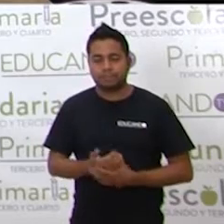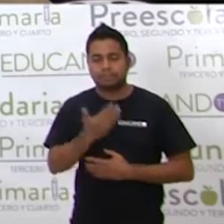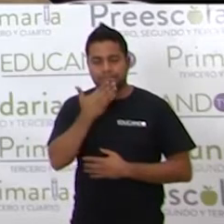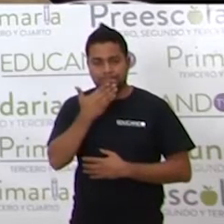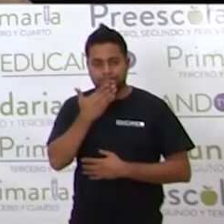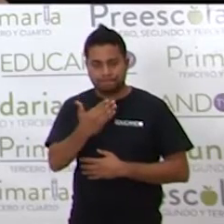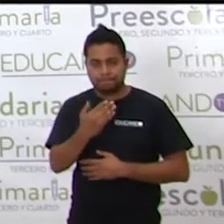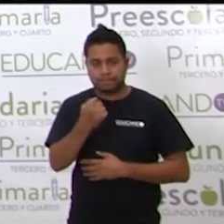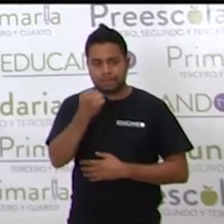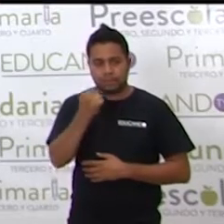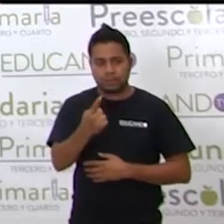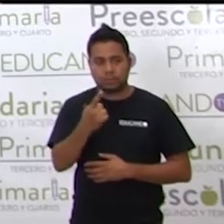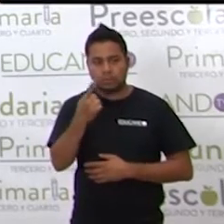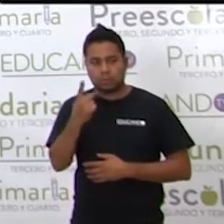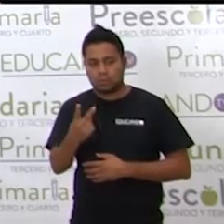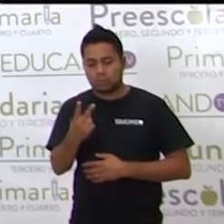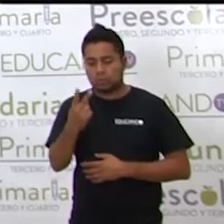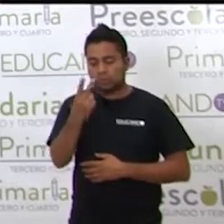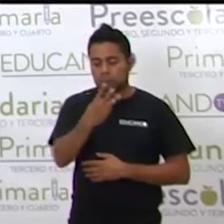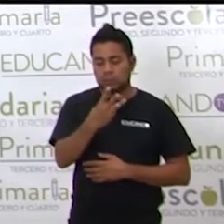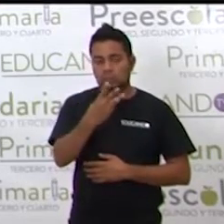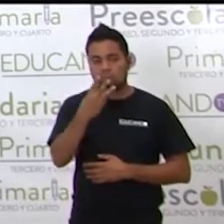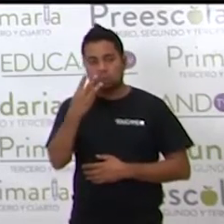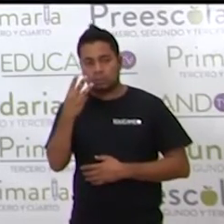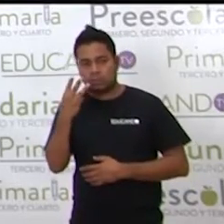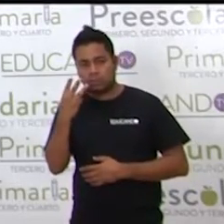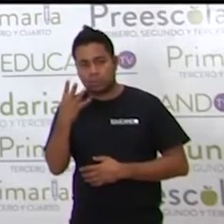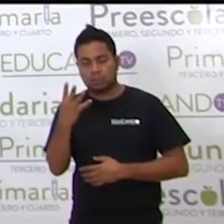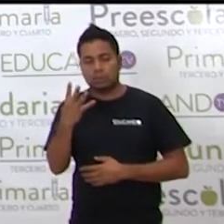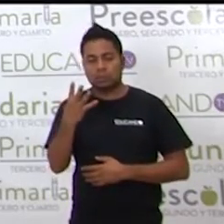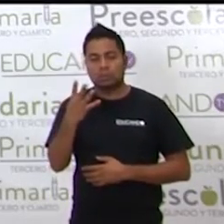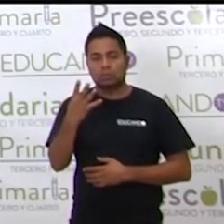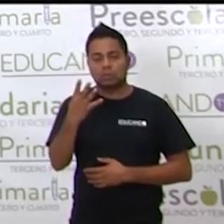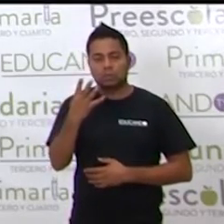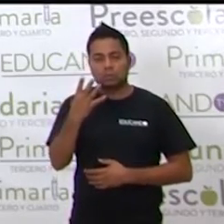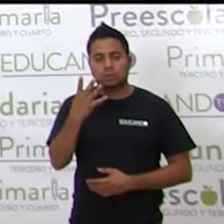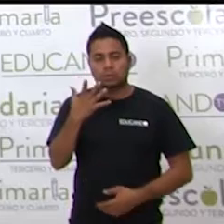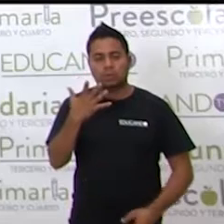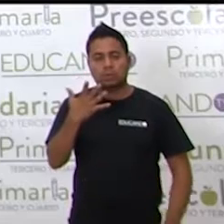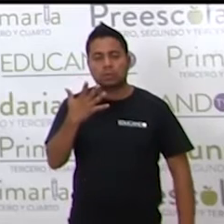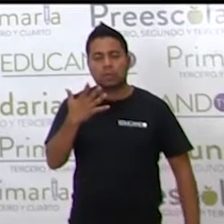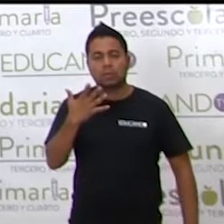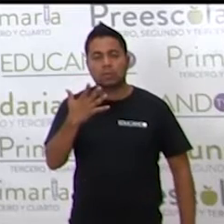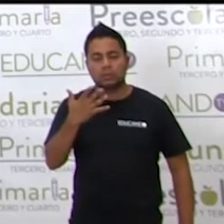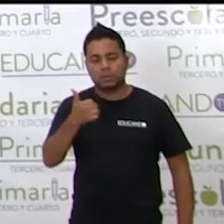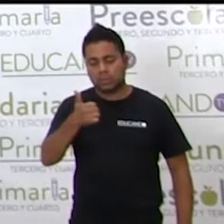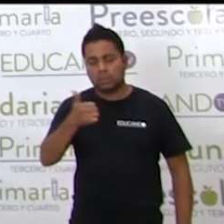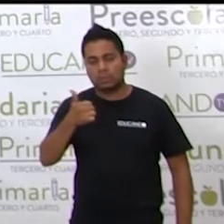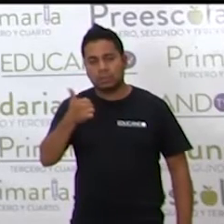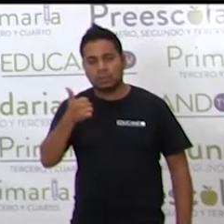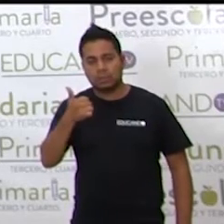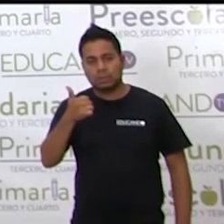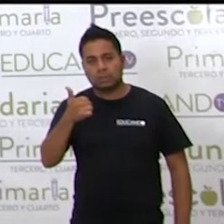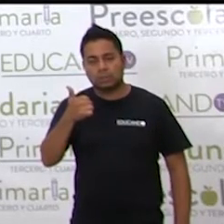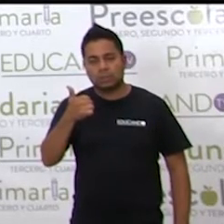tenemos 1, 2, 3, 4, 5,